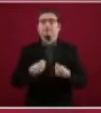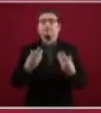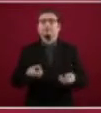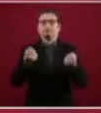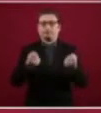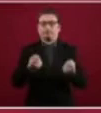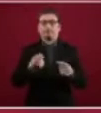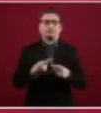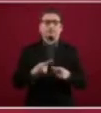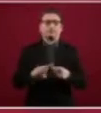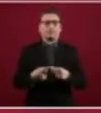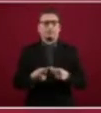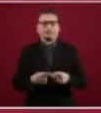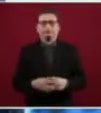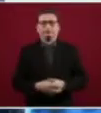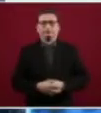de